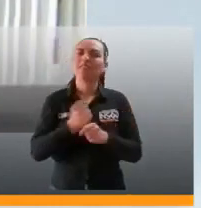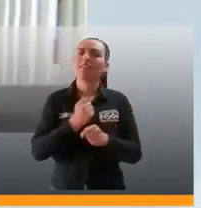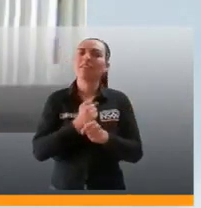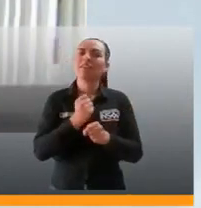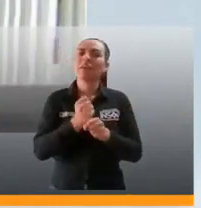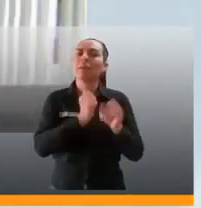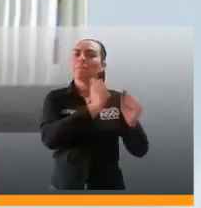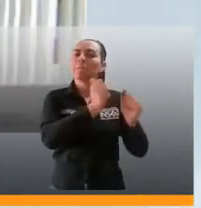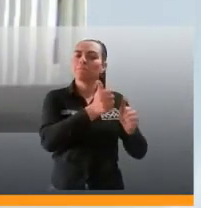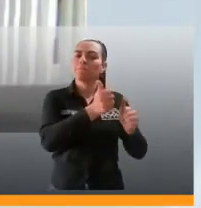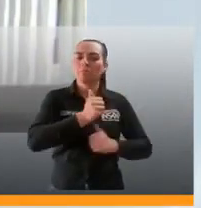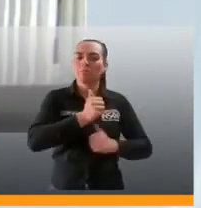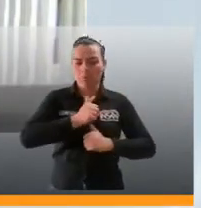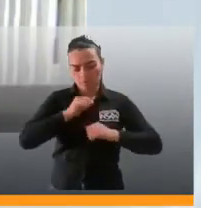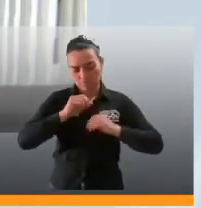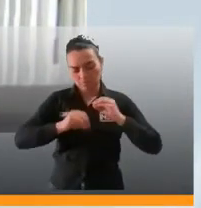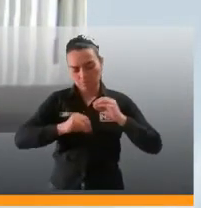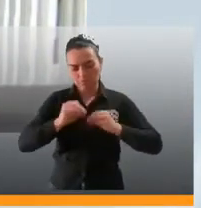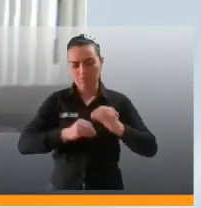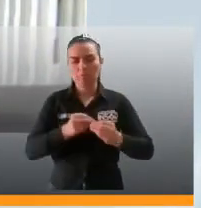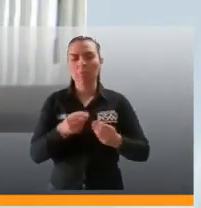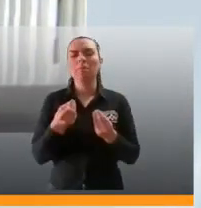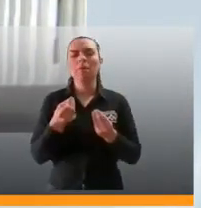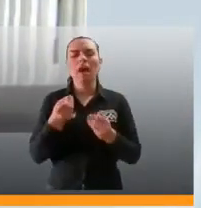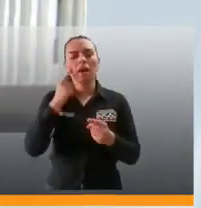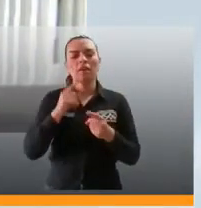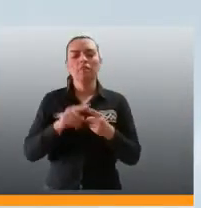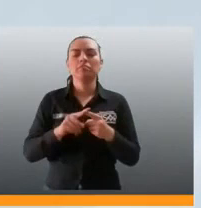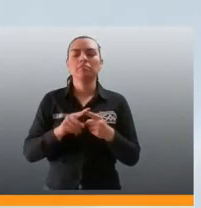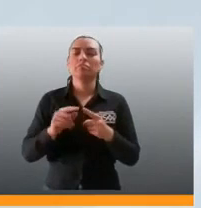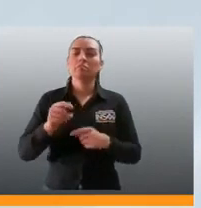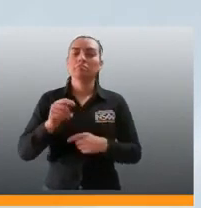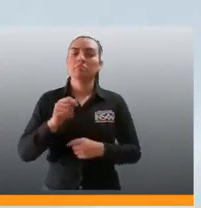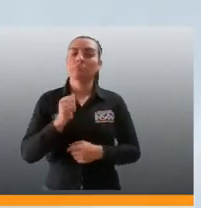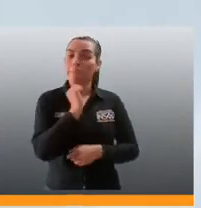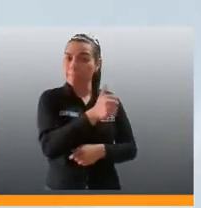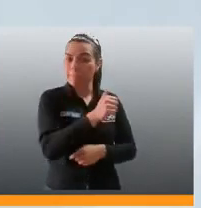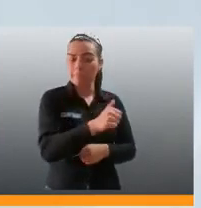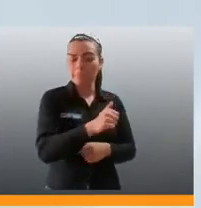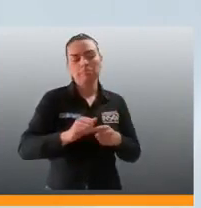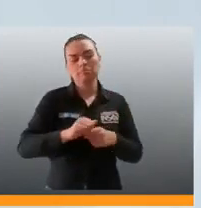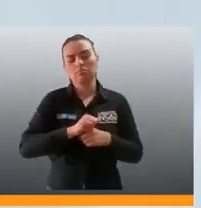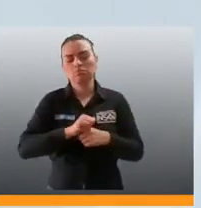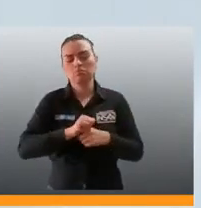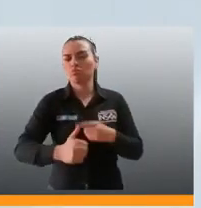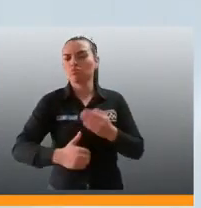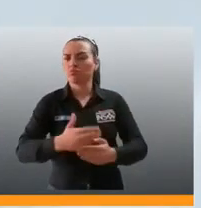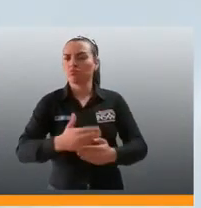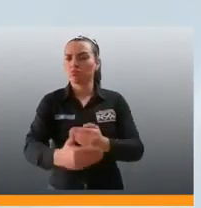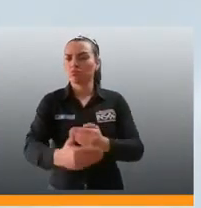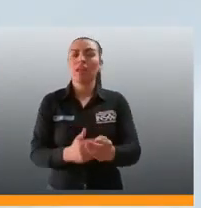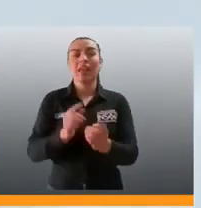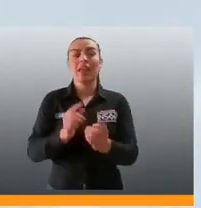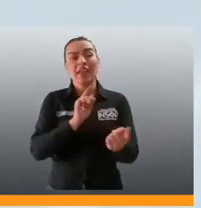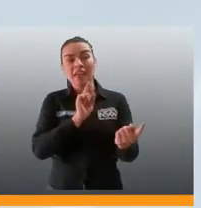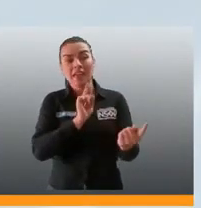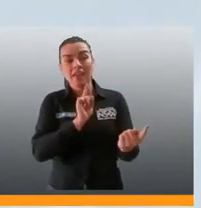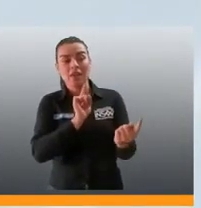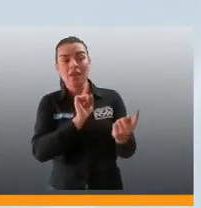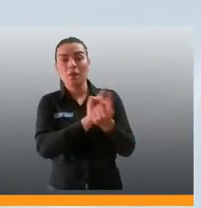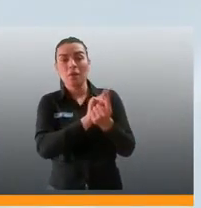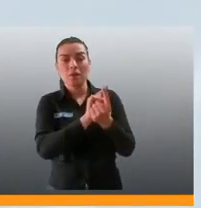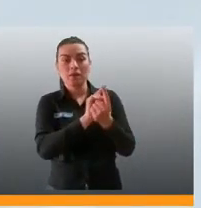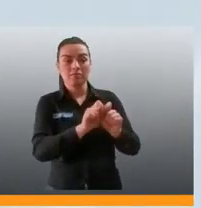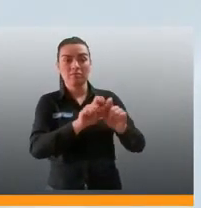estudiantes empiecen a desarrollar por su cuenta y esos espacios de encuentro con nuestros estudiantes se vuelvan